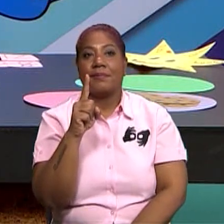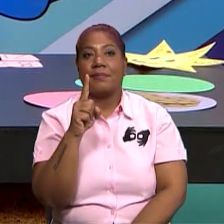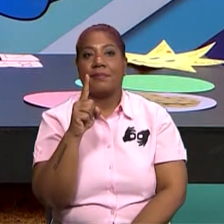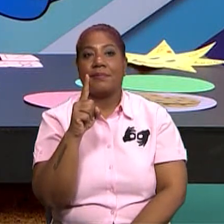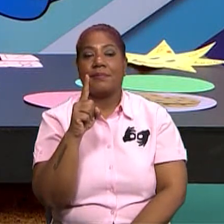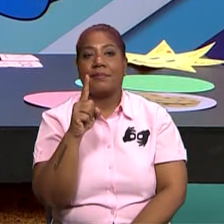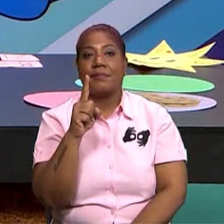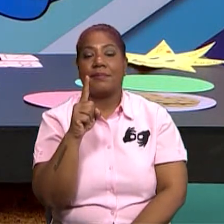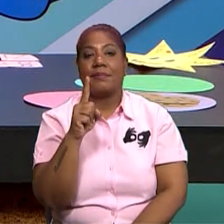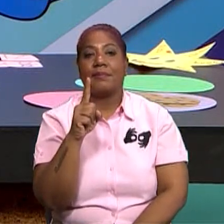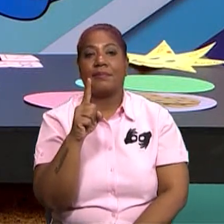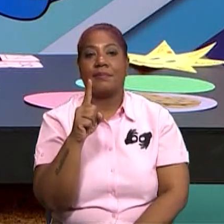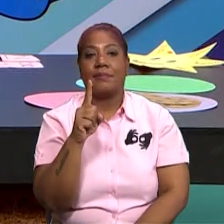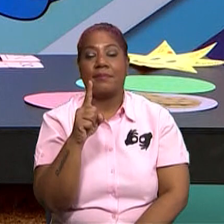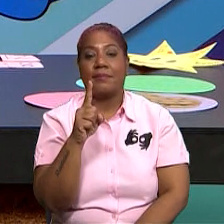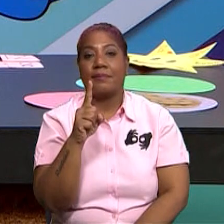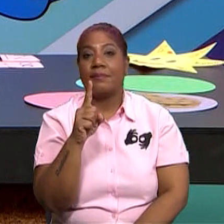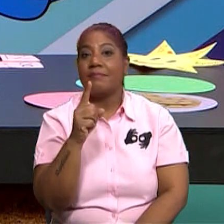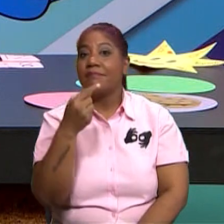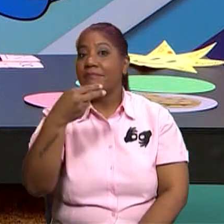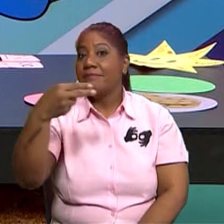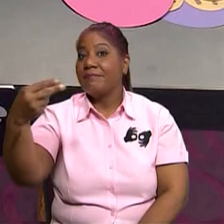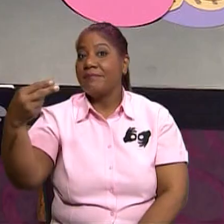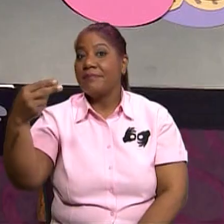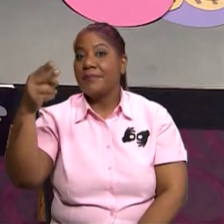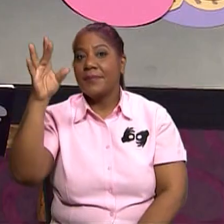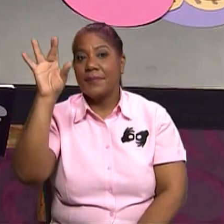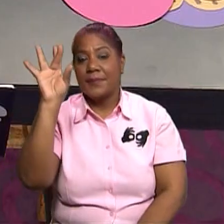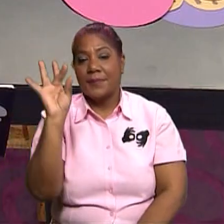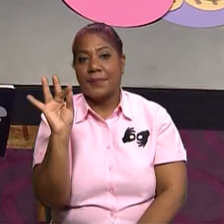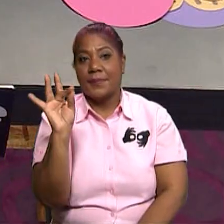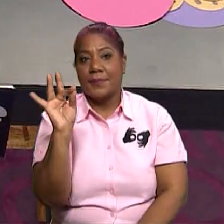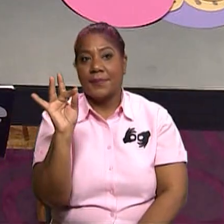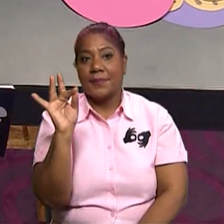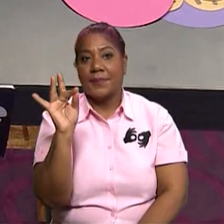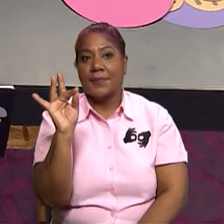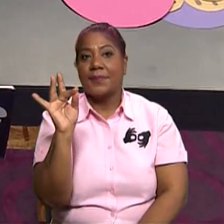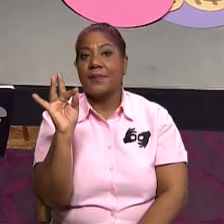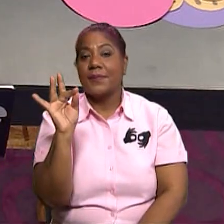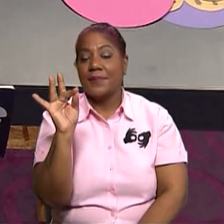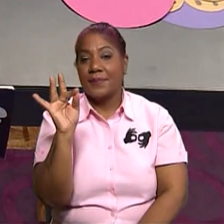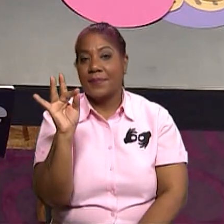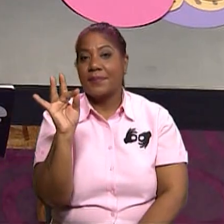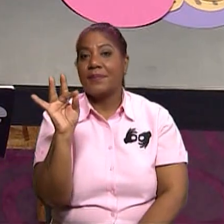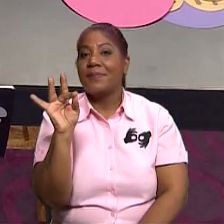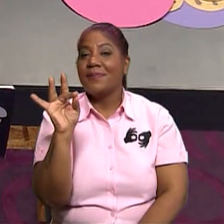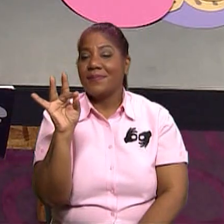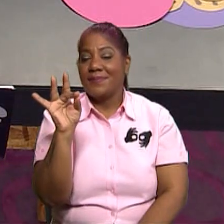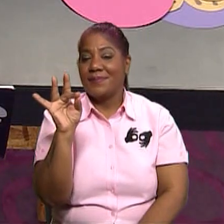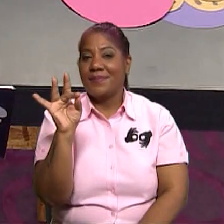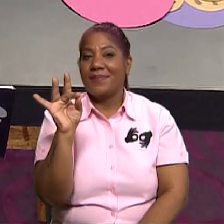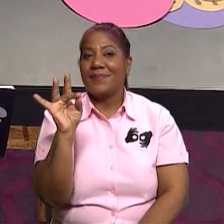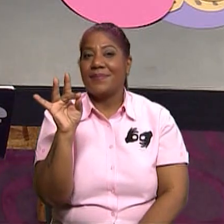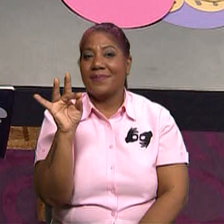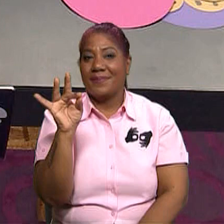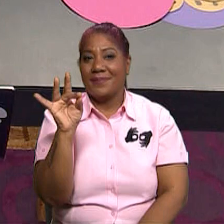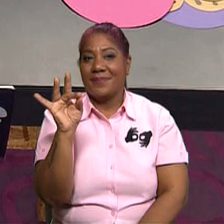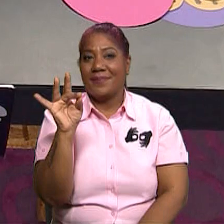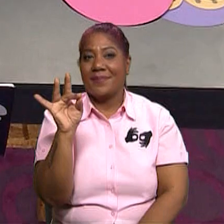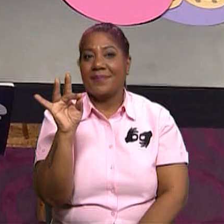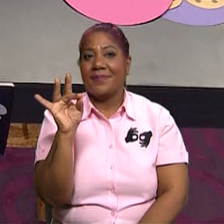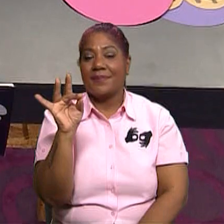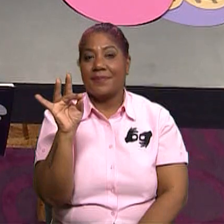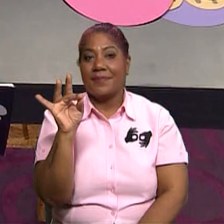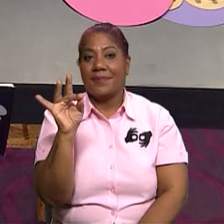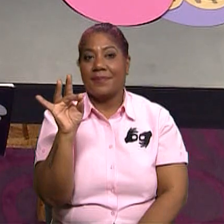entre 1, el resultado va a ser la misma cantidad, es decir, las mismas 8 galletas. ¿Sí?